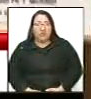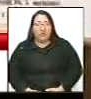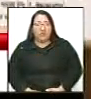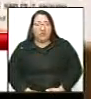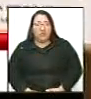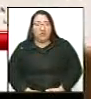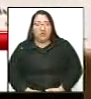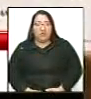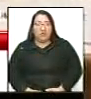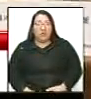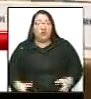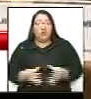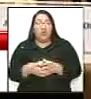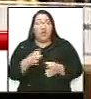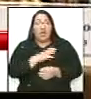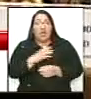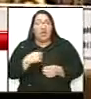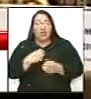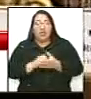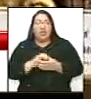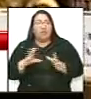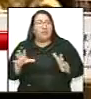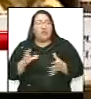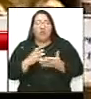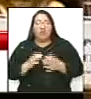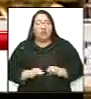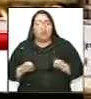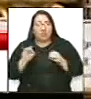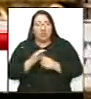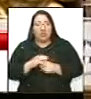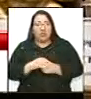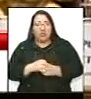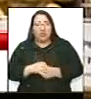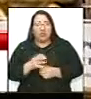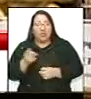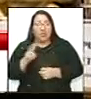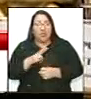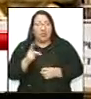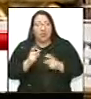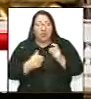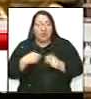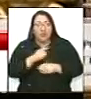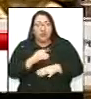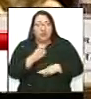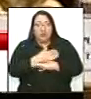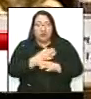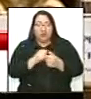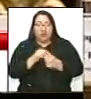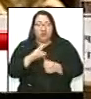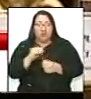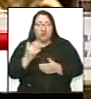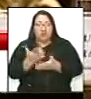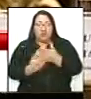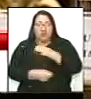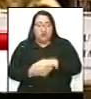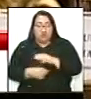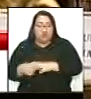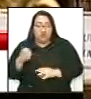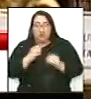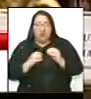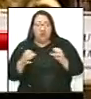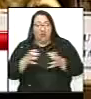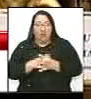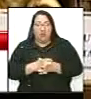del Crimen Organizado del Callao se desprenden elementos indiciarios de que ambos denunciados formarían parte de la red de corrupción organización